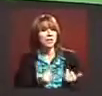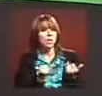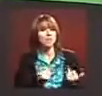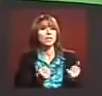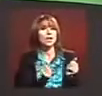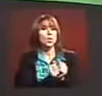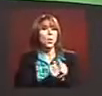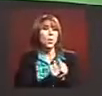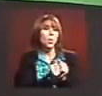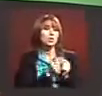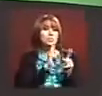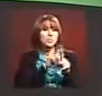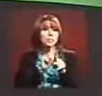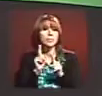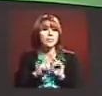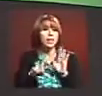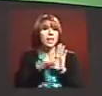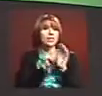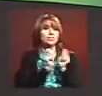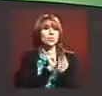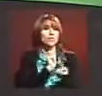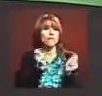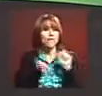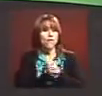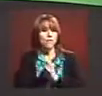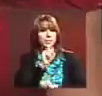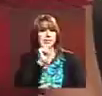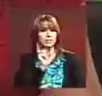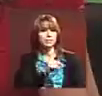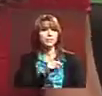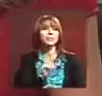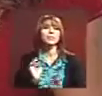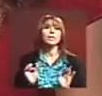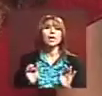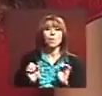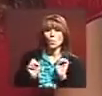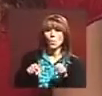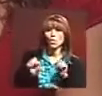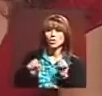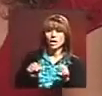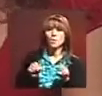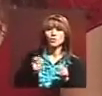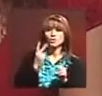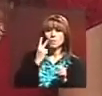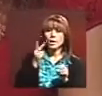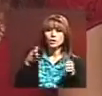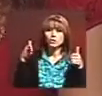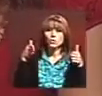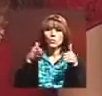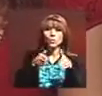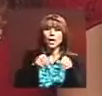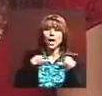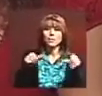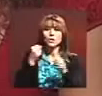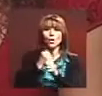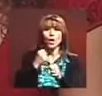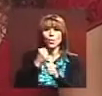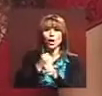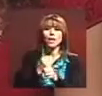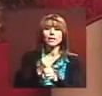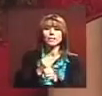actualmente con estas leyes y con todas las reformas que se han hecho? Bueno, podríamos enfocarlas como al ámbito laboral, en